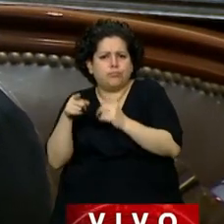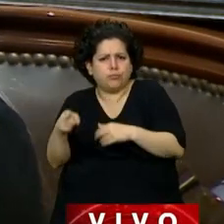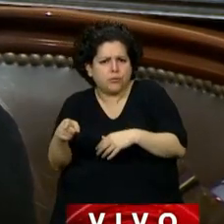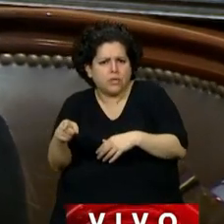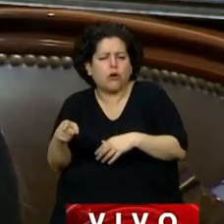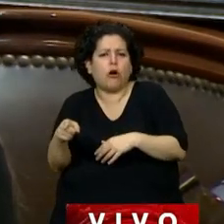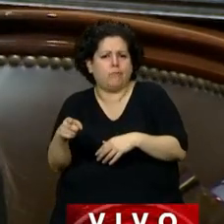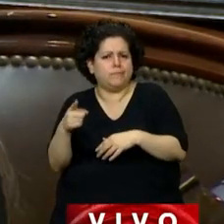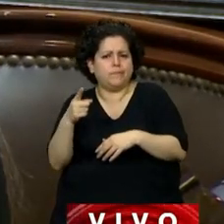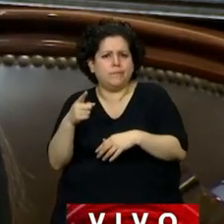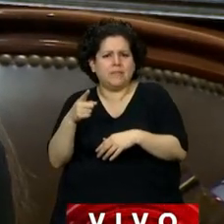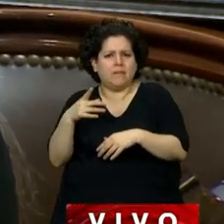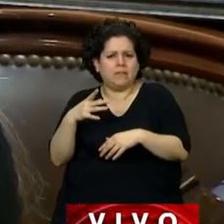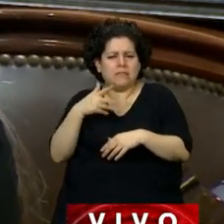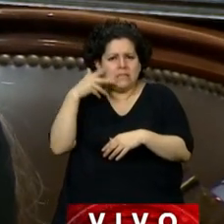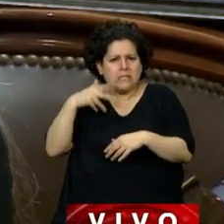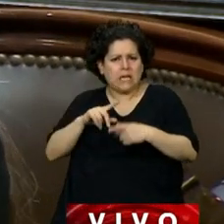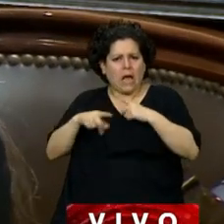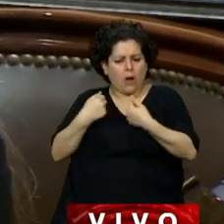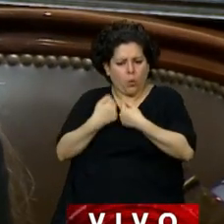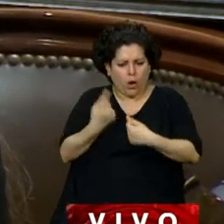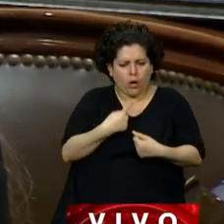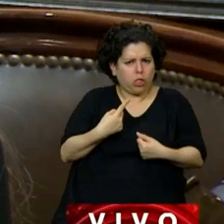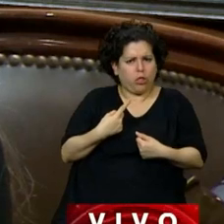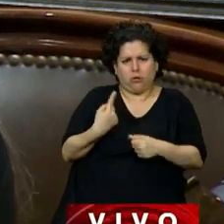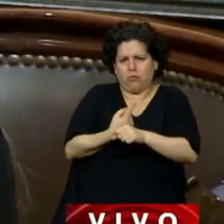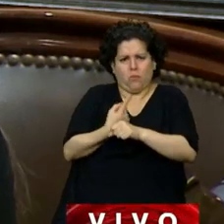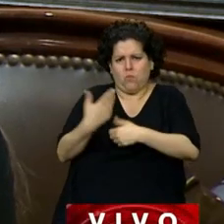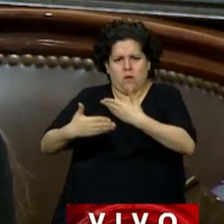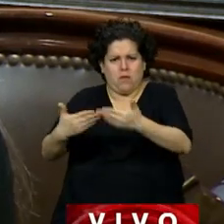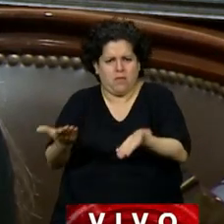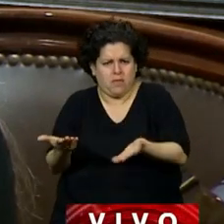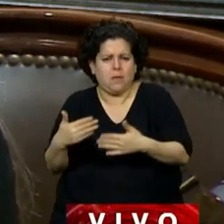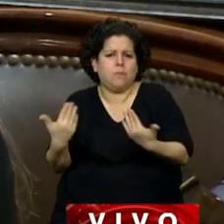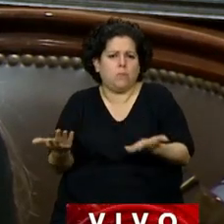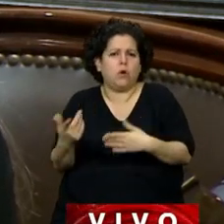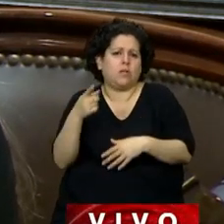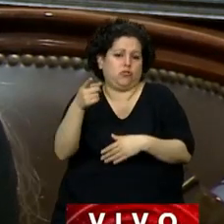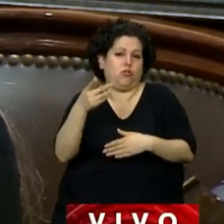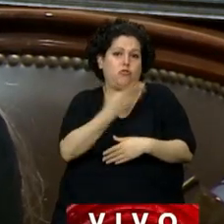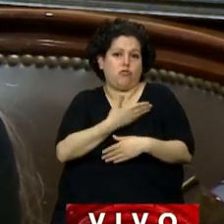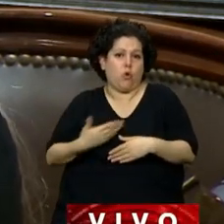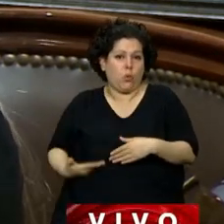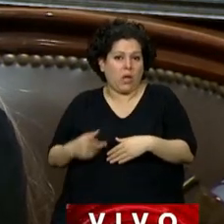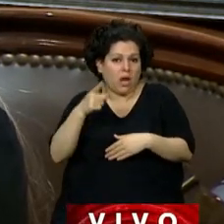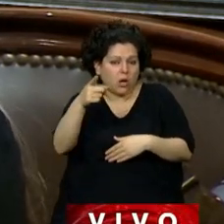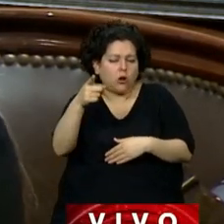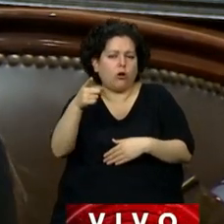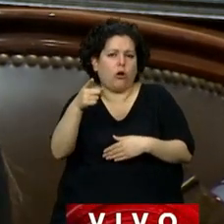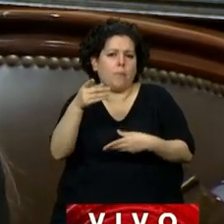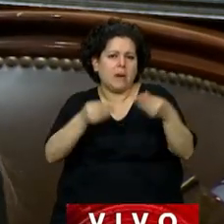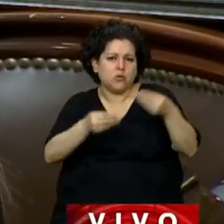sin acuerdo del Congreso. Preferimos dotar al gobierno de un presupuesto al que le